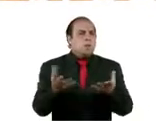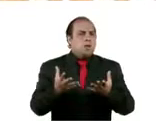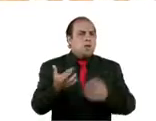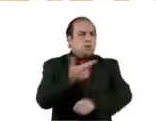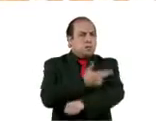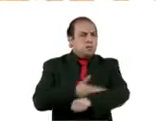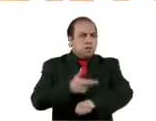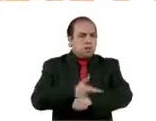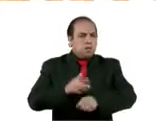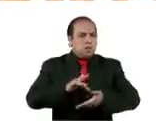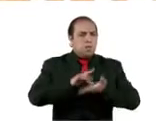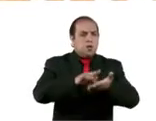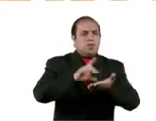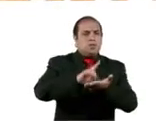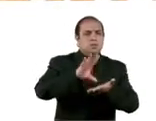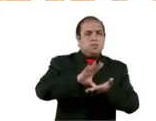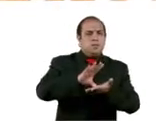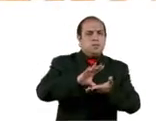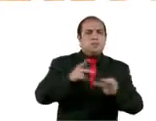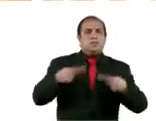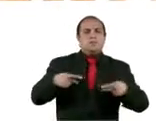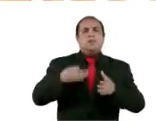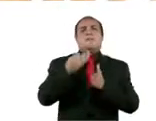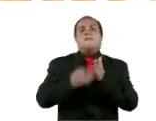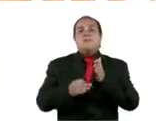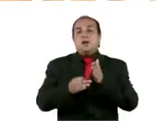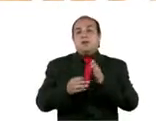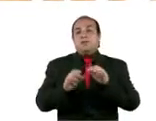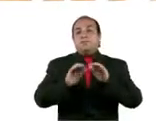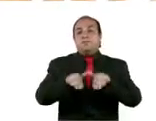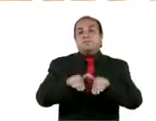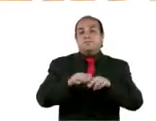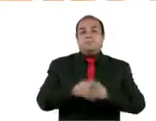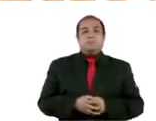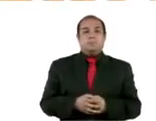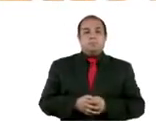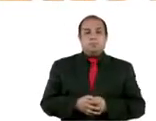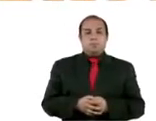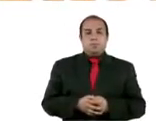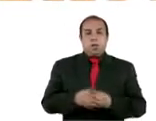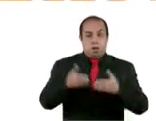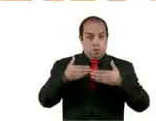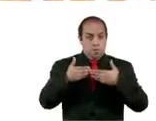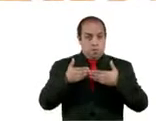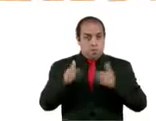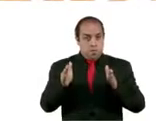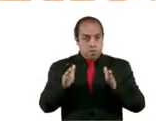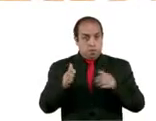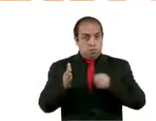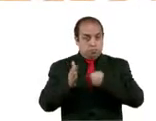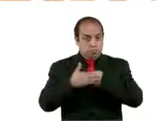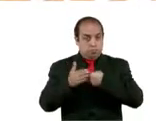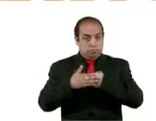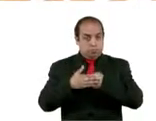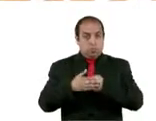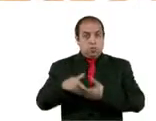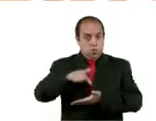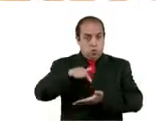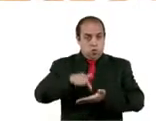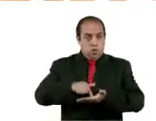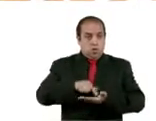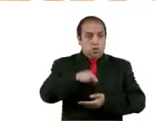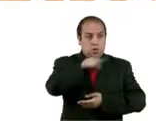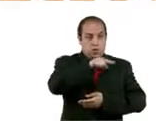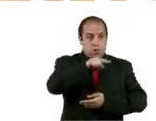de discapacidad a todos aquellos que no lo tienen? Abrimos los módulos para poder irse a registrar